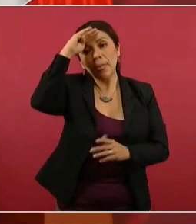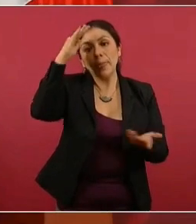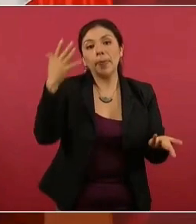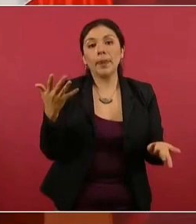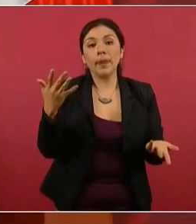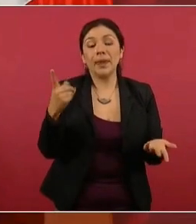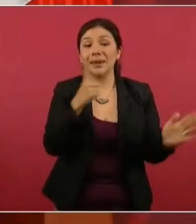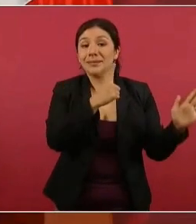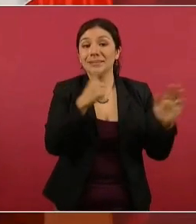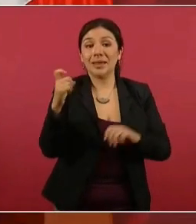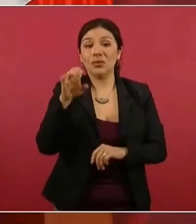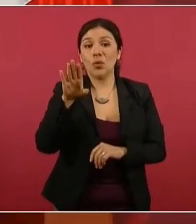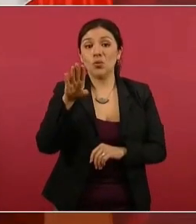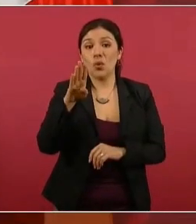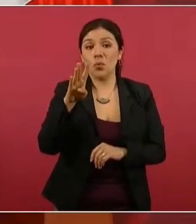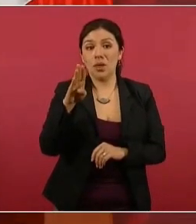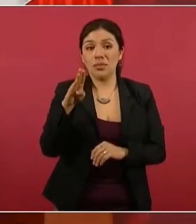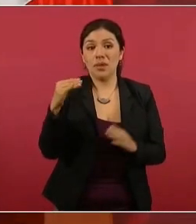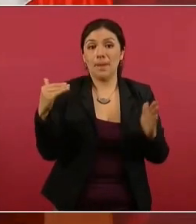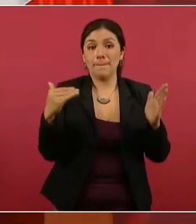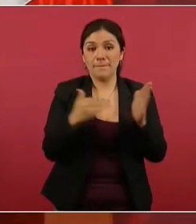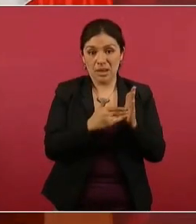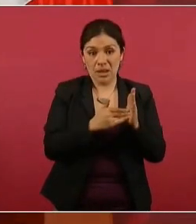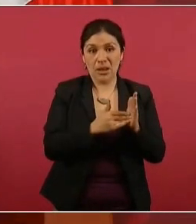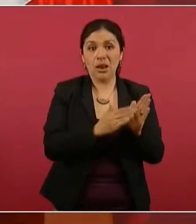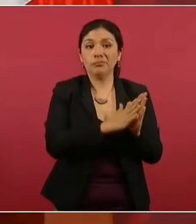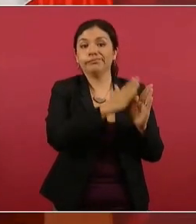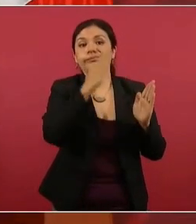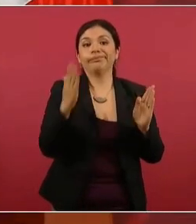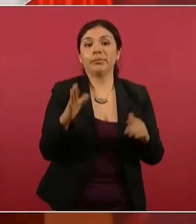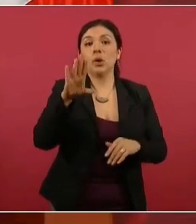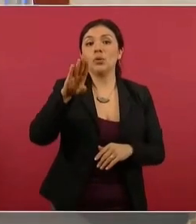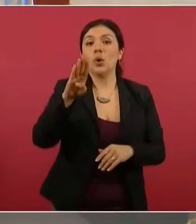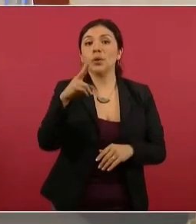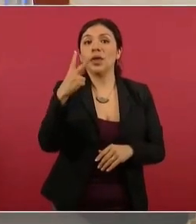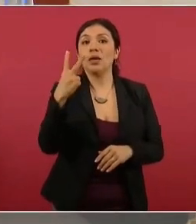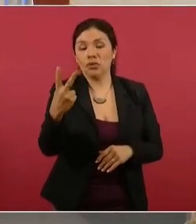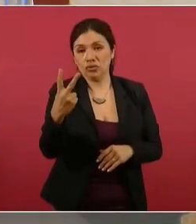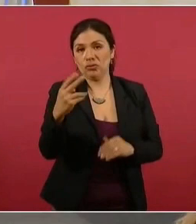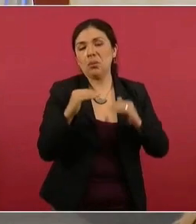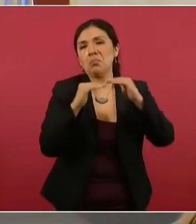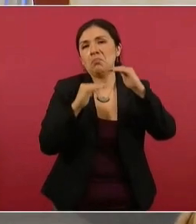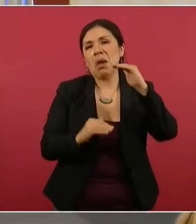que 190 a 92 son 100,